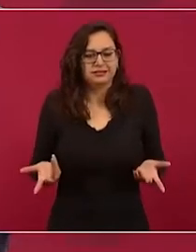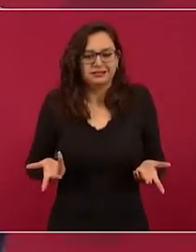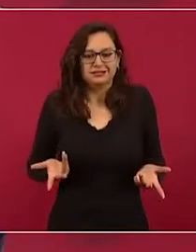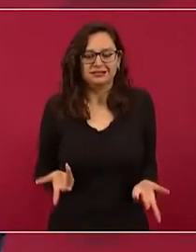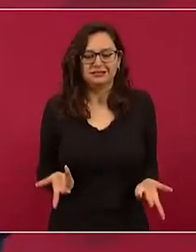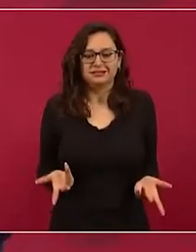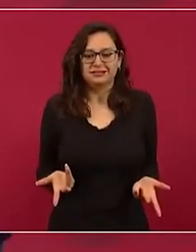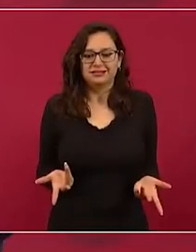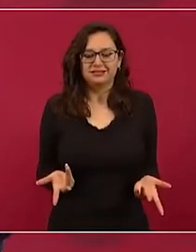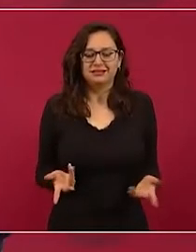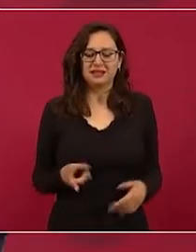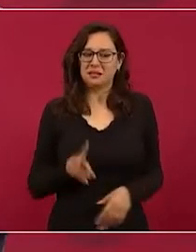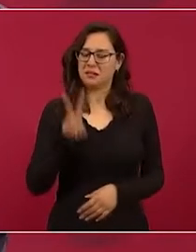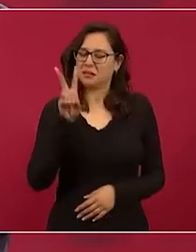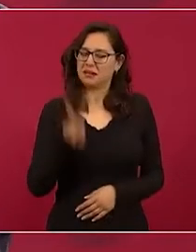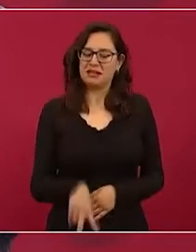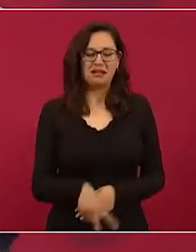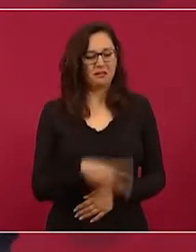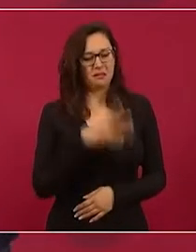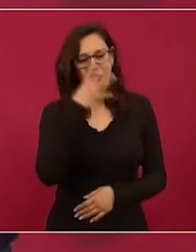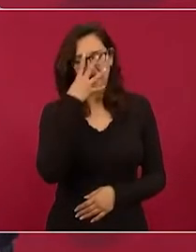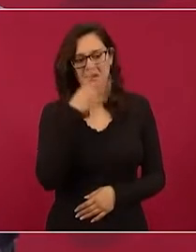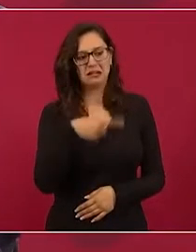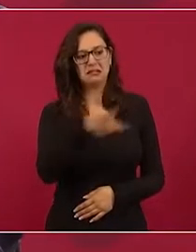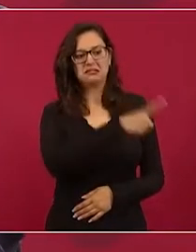con un desprecio que